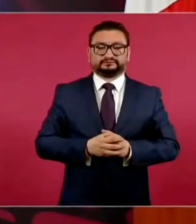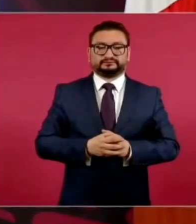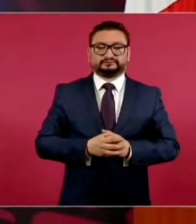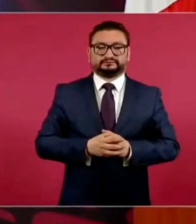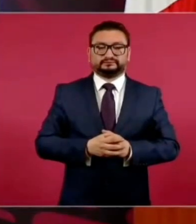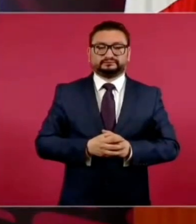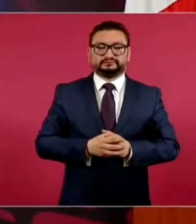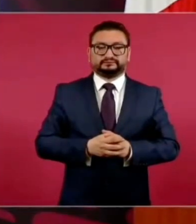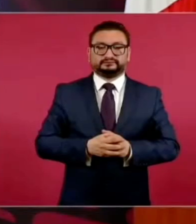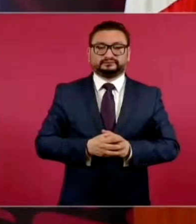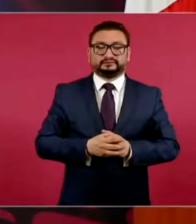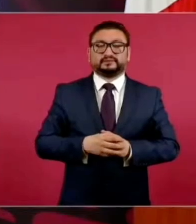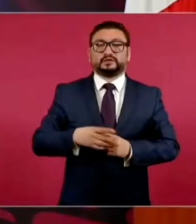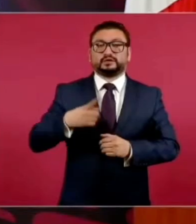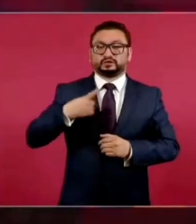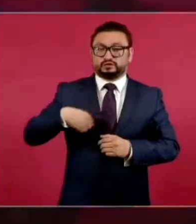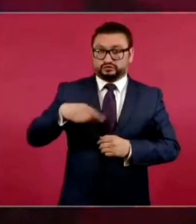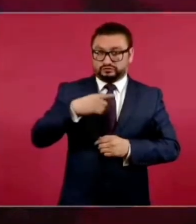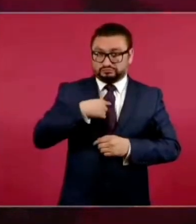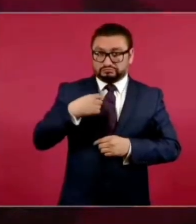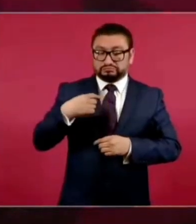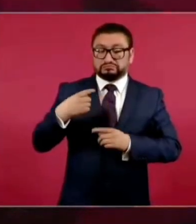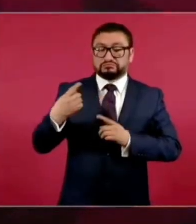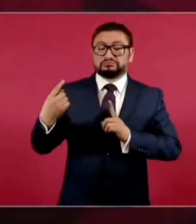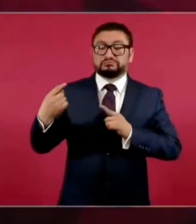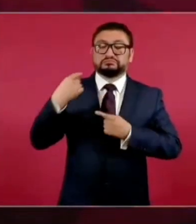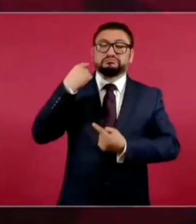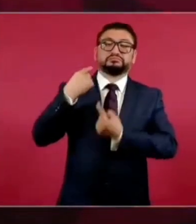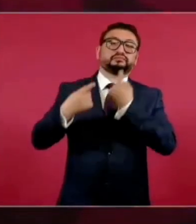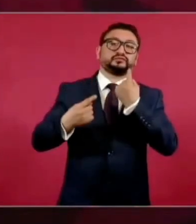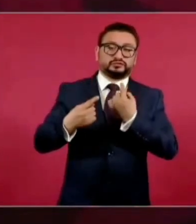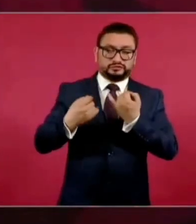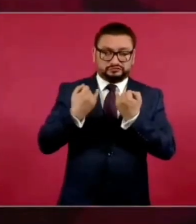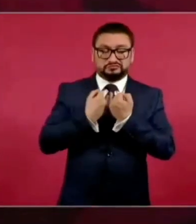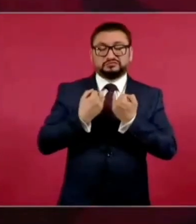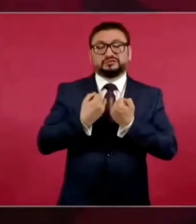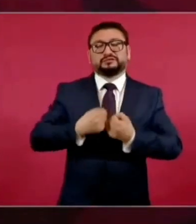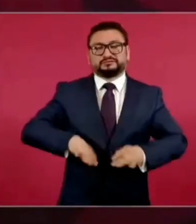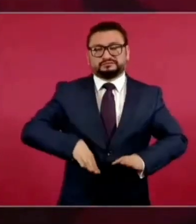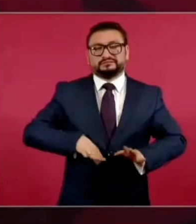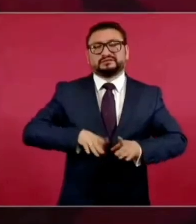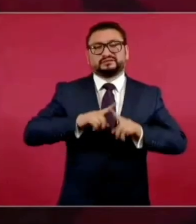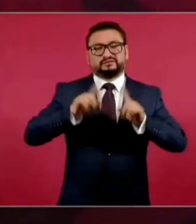Con nosotros ha tenido diferencias, conmigo una vez se atrevió,